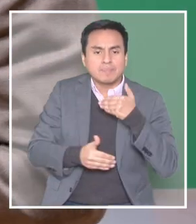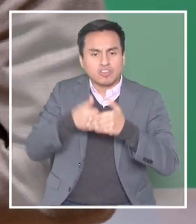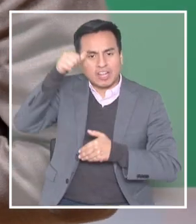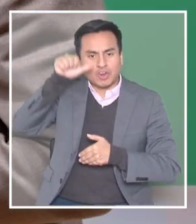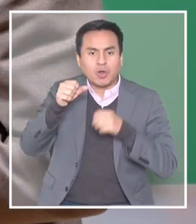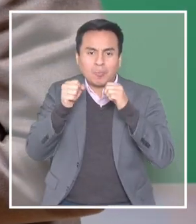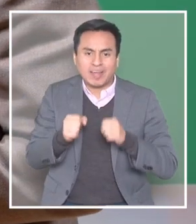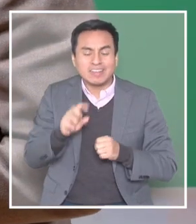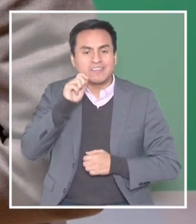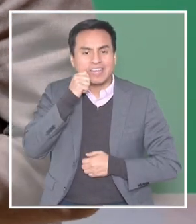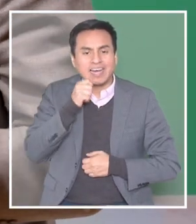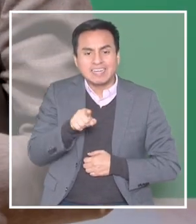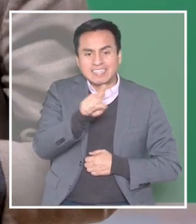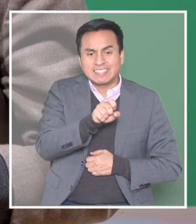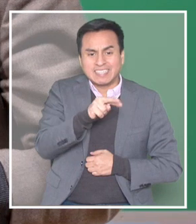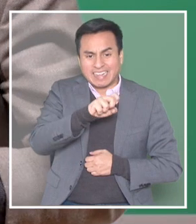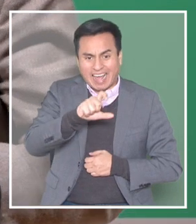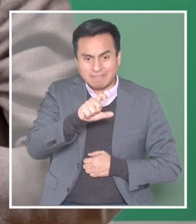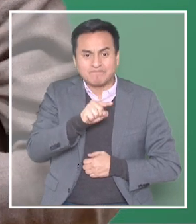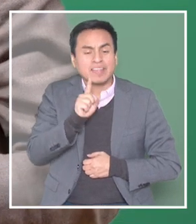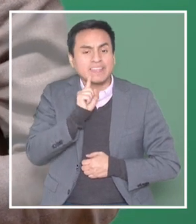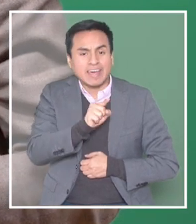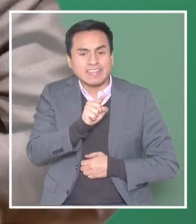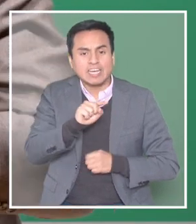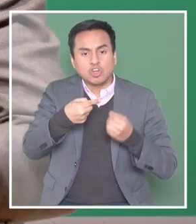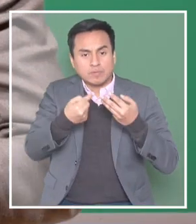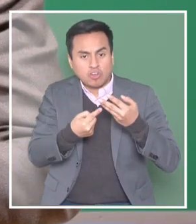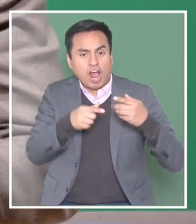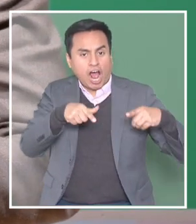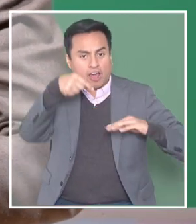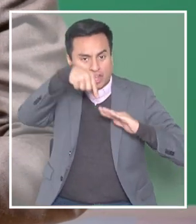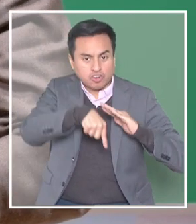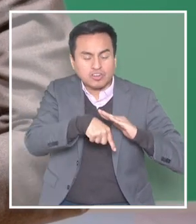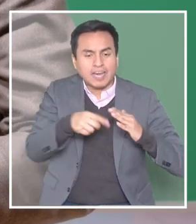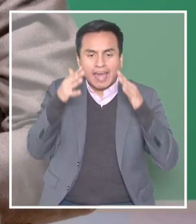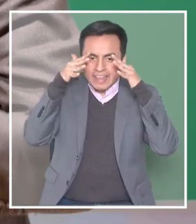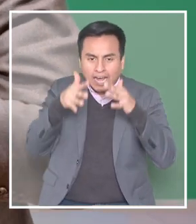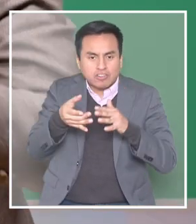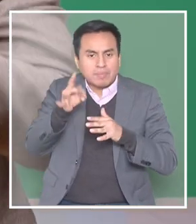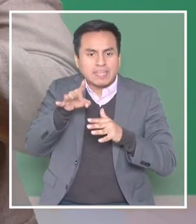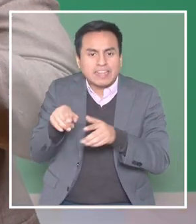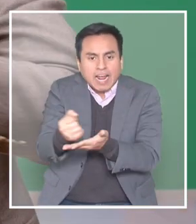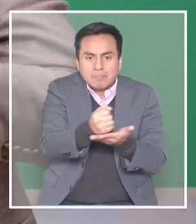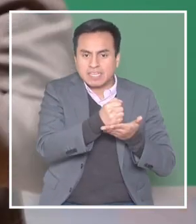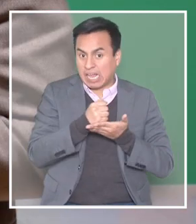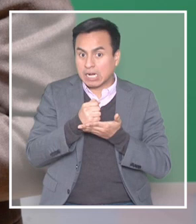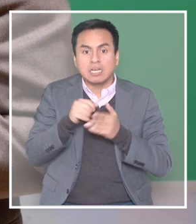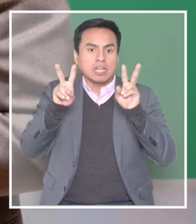procedimiento sancionatorio. Es decir, el CERNAC va a tener una subdivisión al interior que se va a dedicar solo a